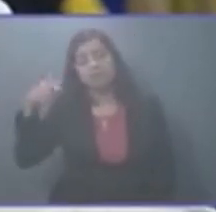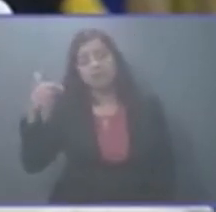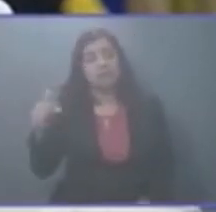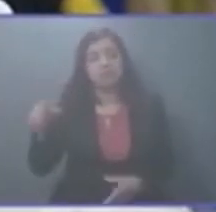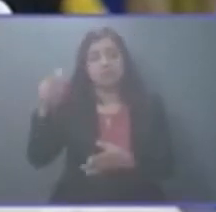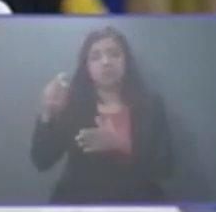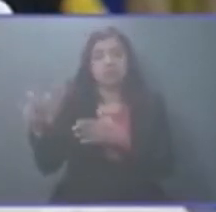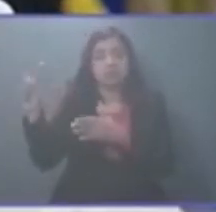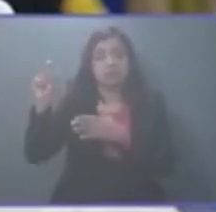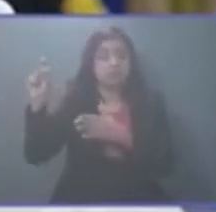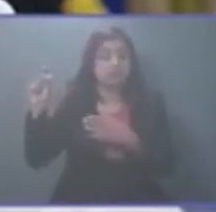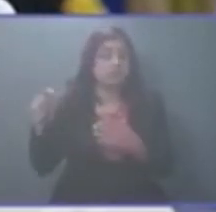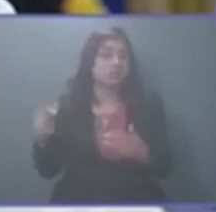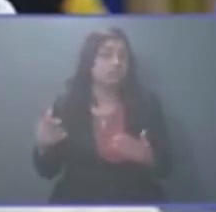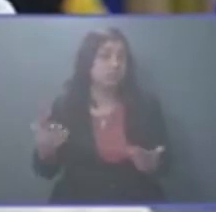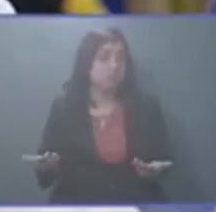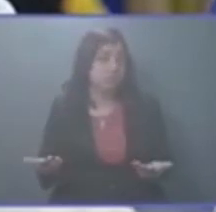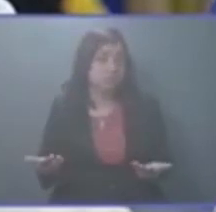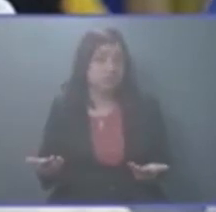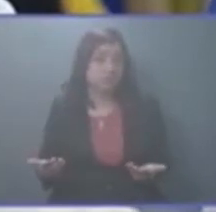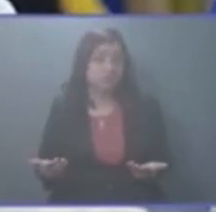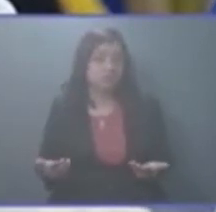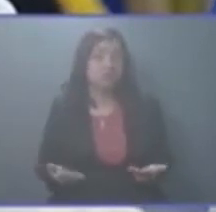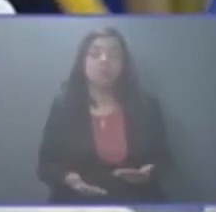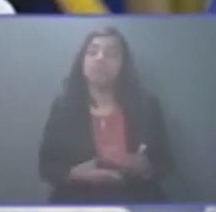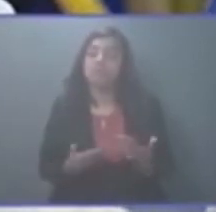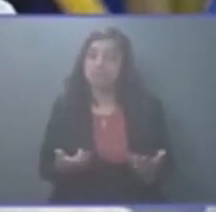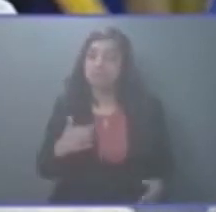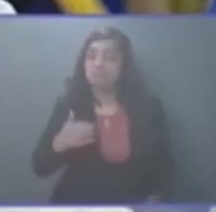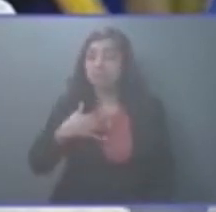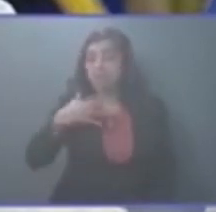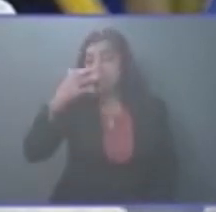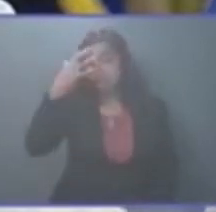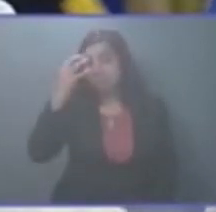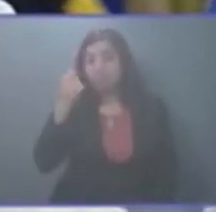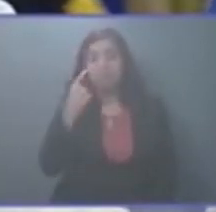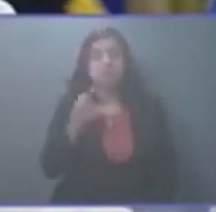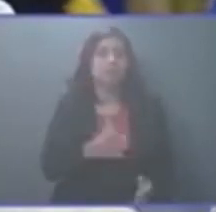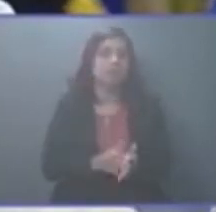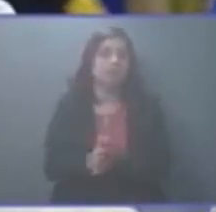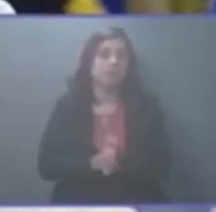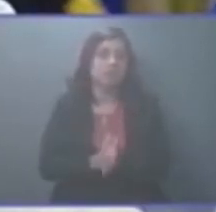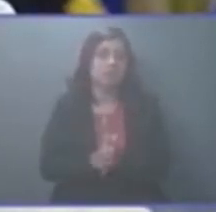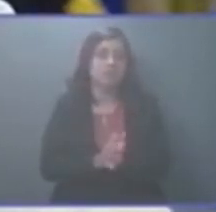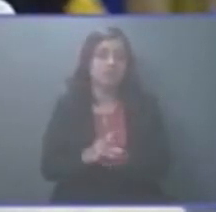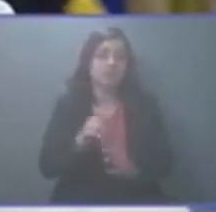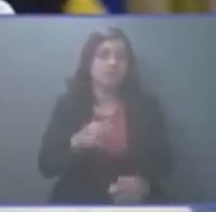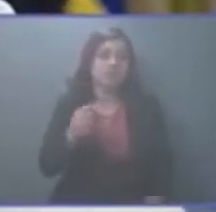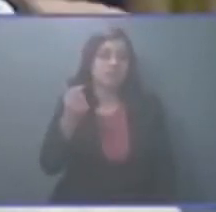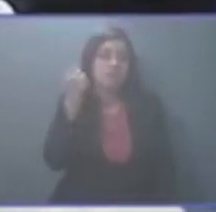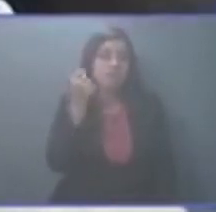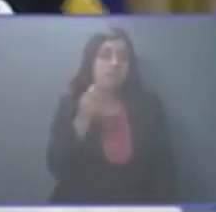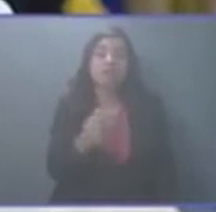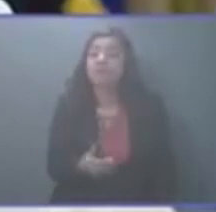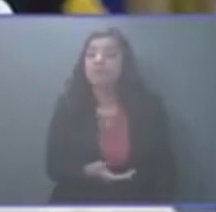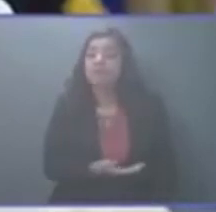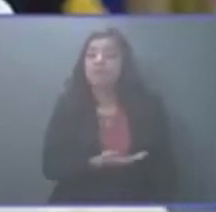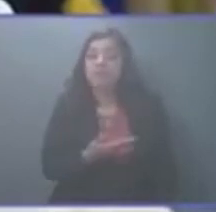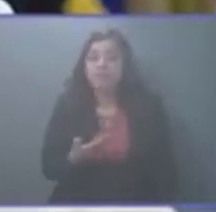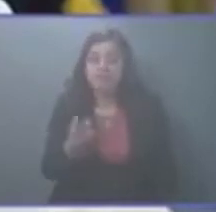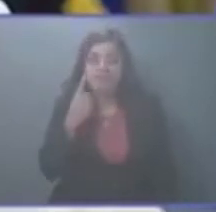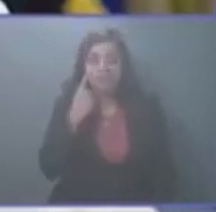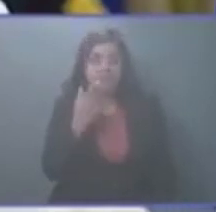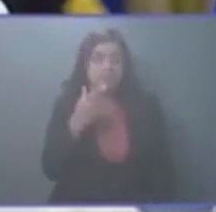instancias y creo que es importante reconocer que este es el